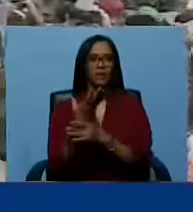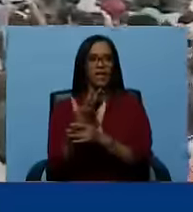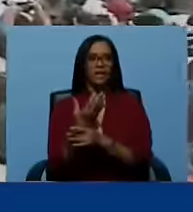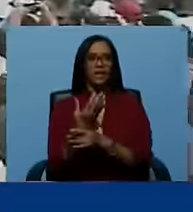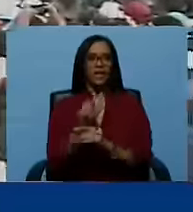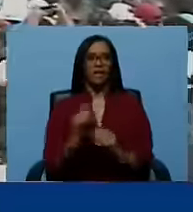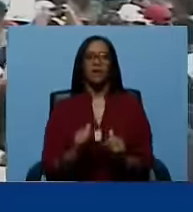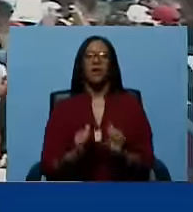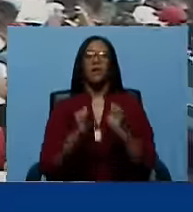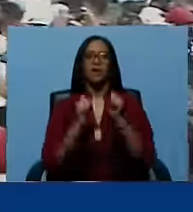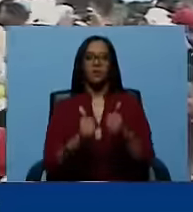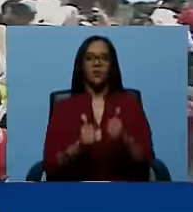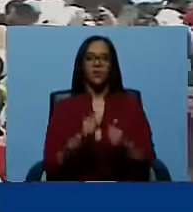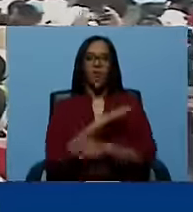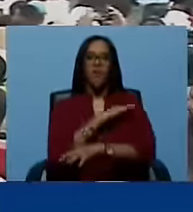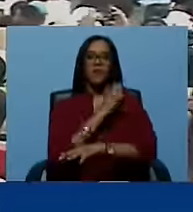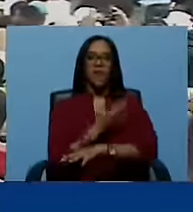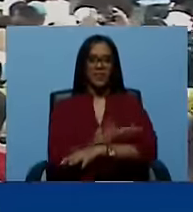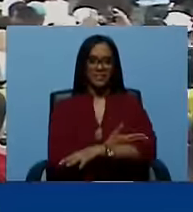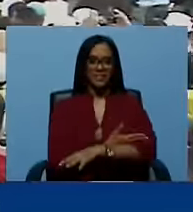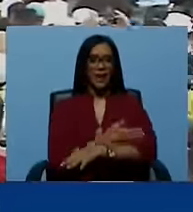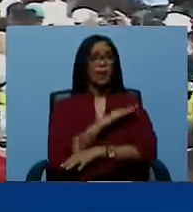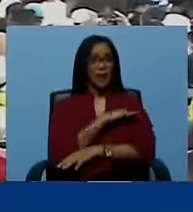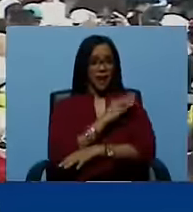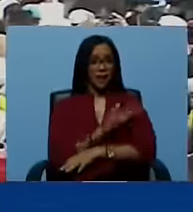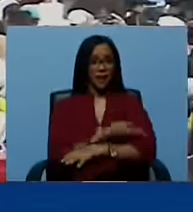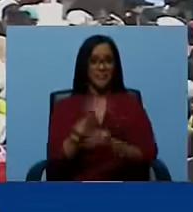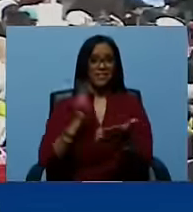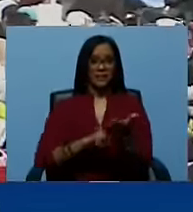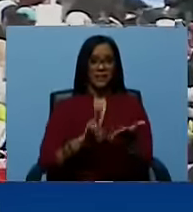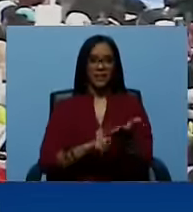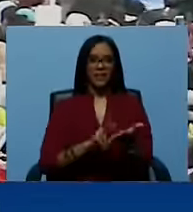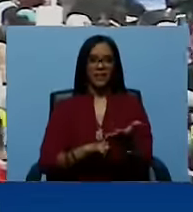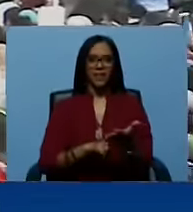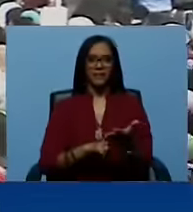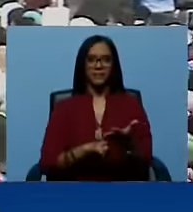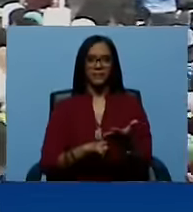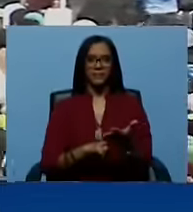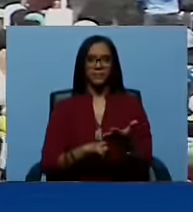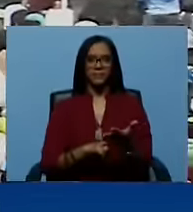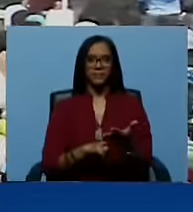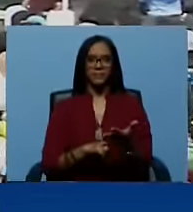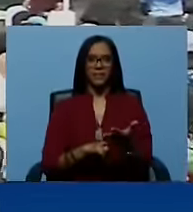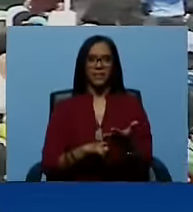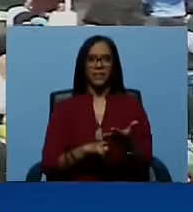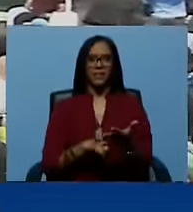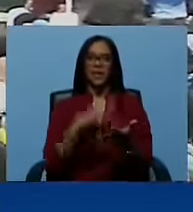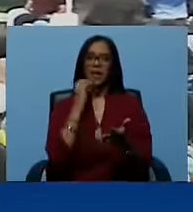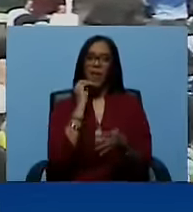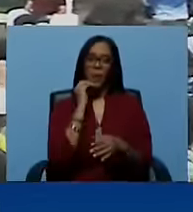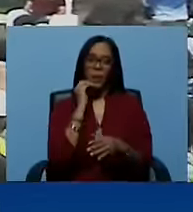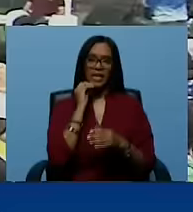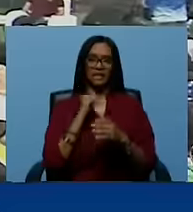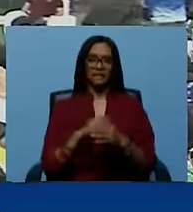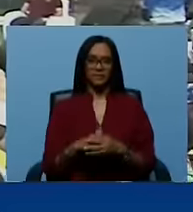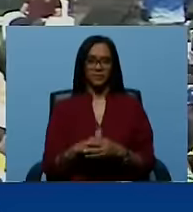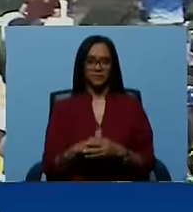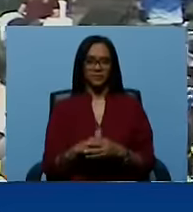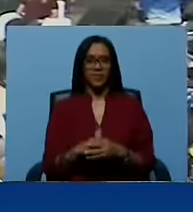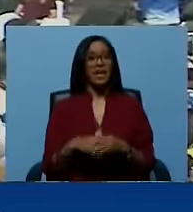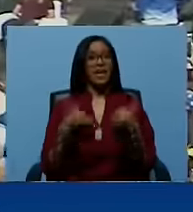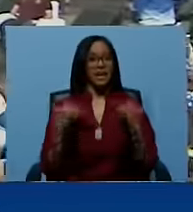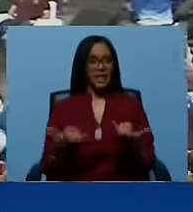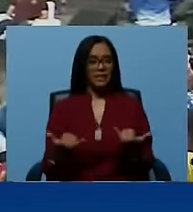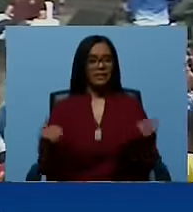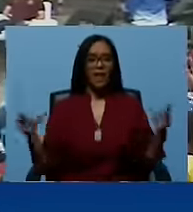surgió una fuerza verdadera de jóvenes que ya